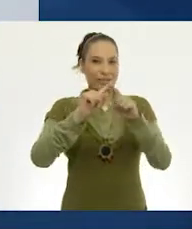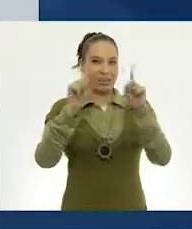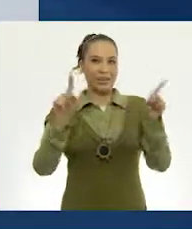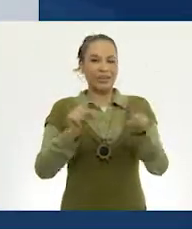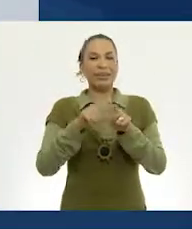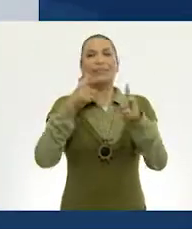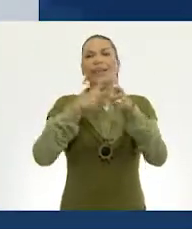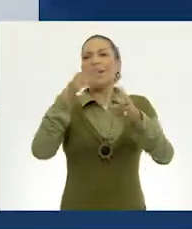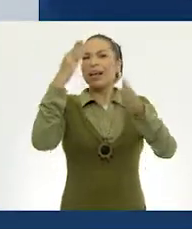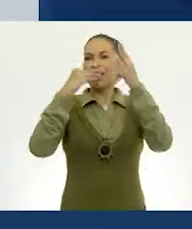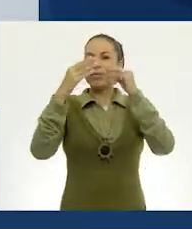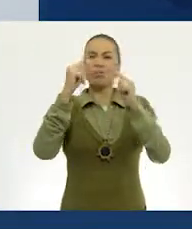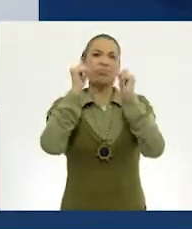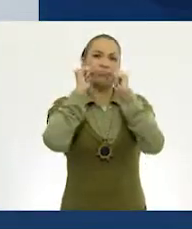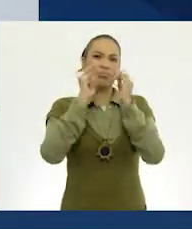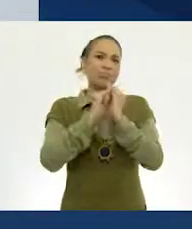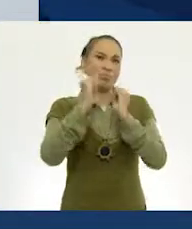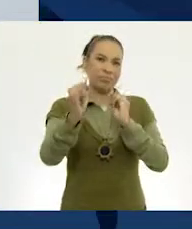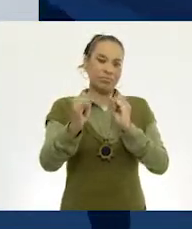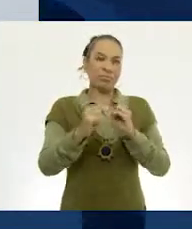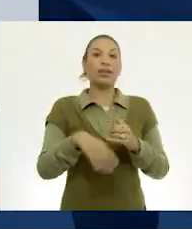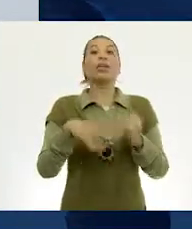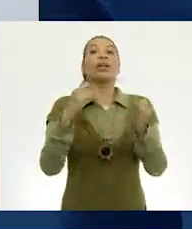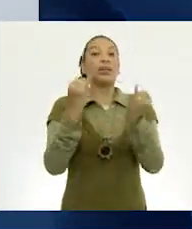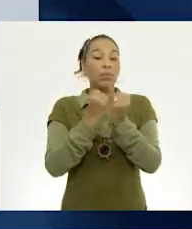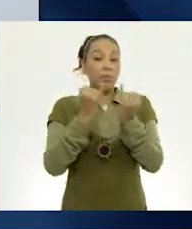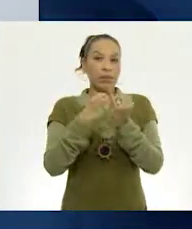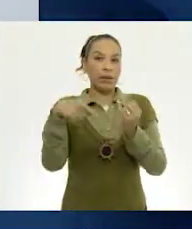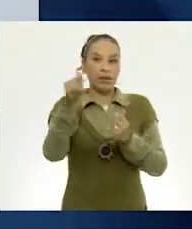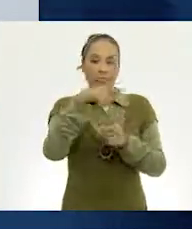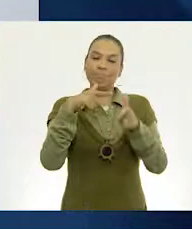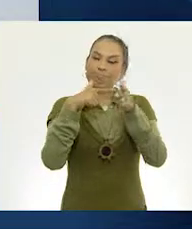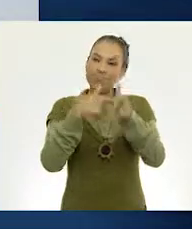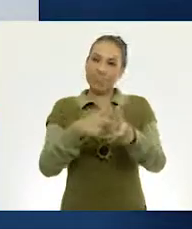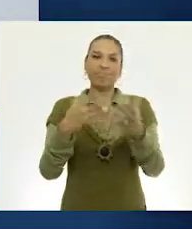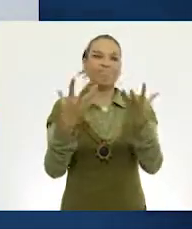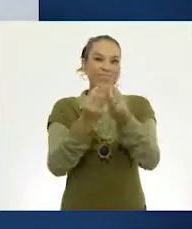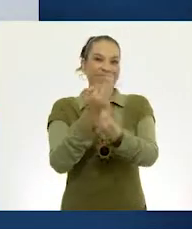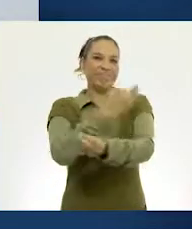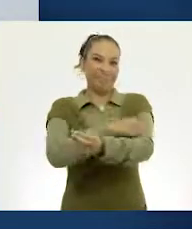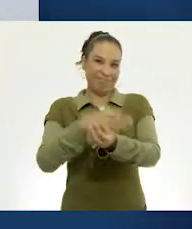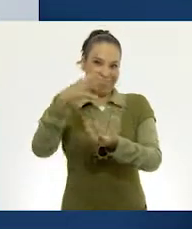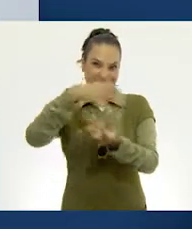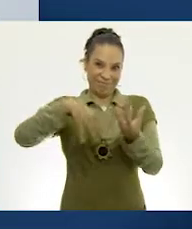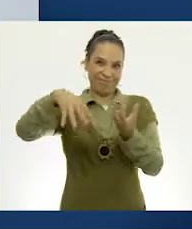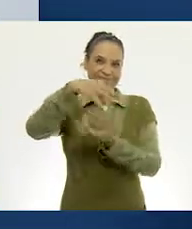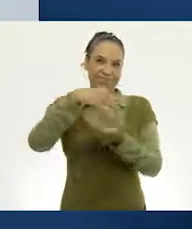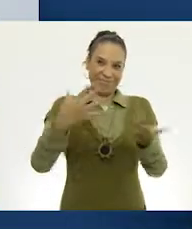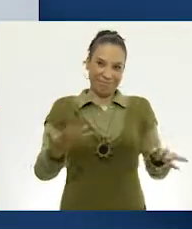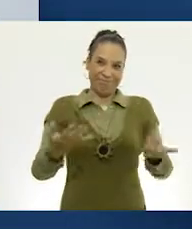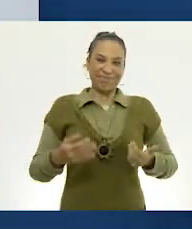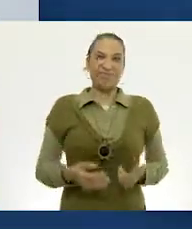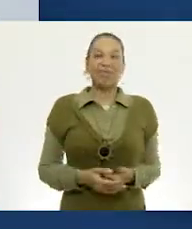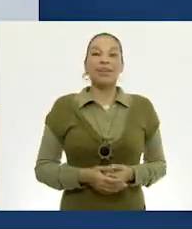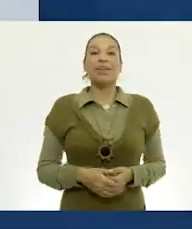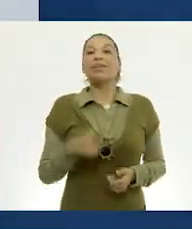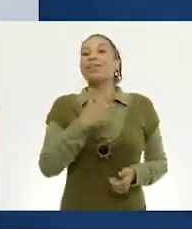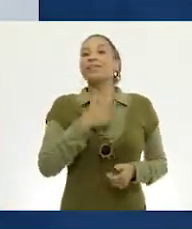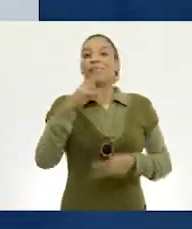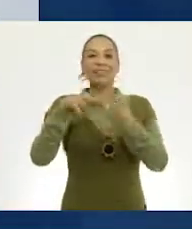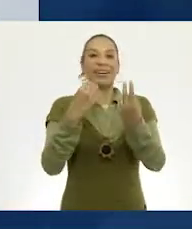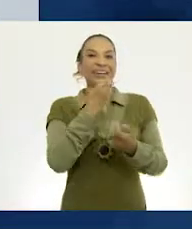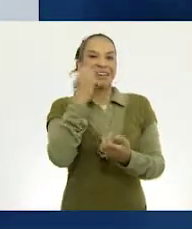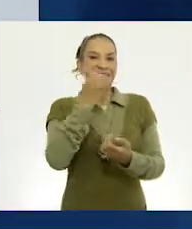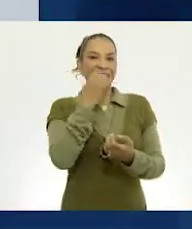seguir aprendiendo a la distancia. Y al mismo tiempo, estar con la familia. Me gusta